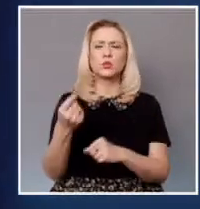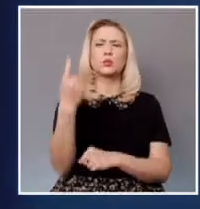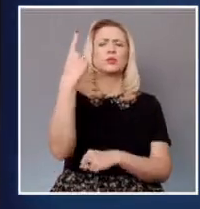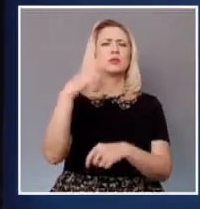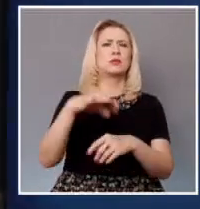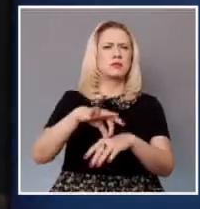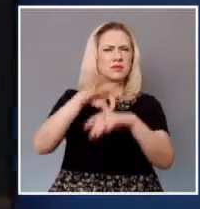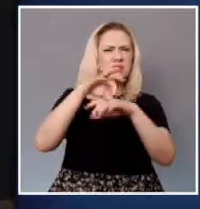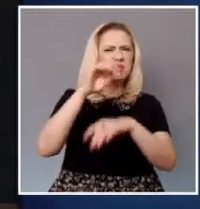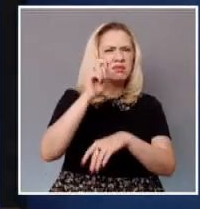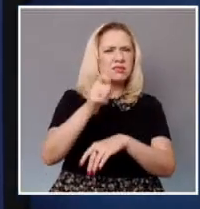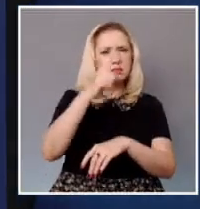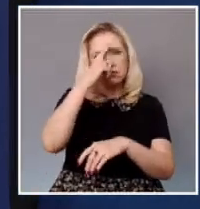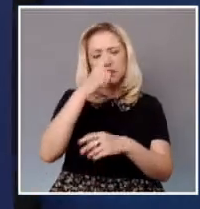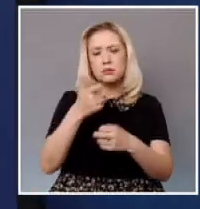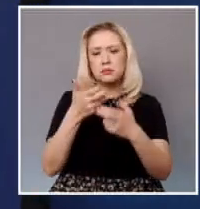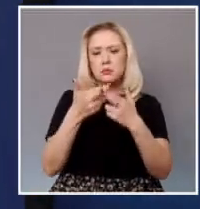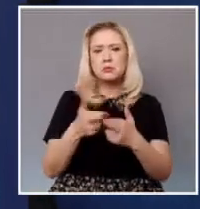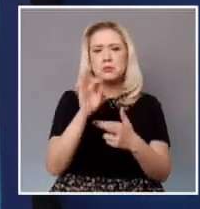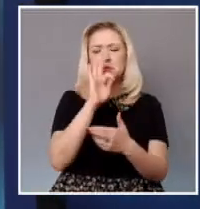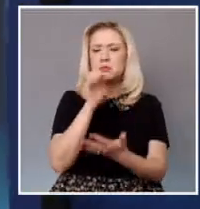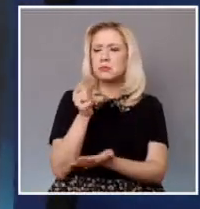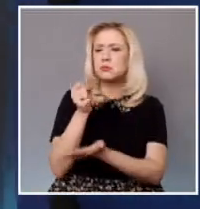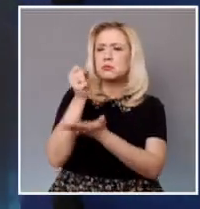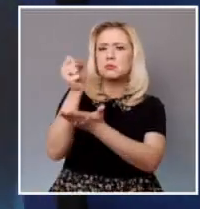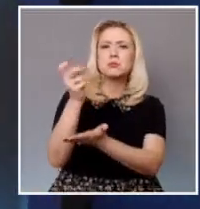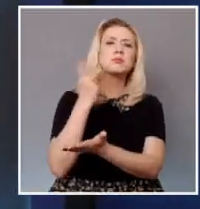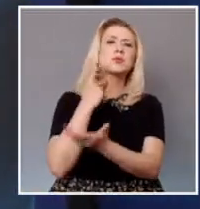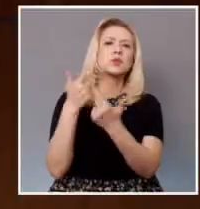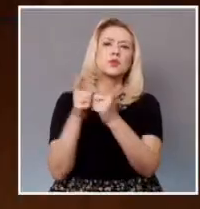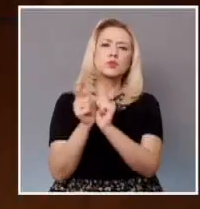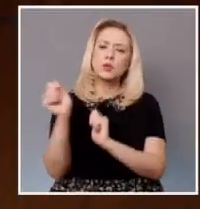del financiamiento público que reciben los partidos políticos.